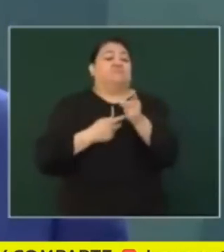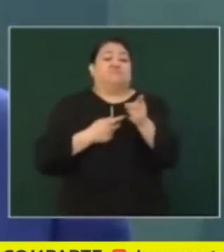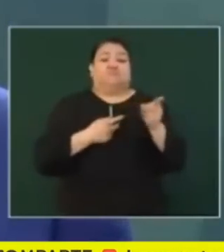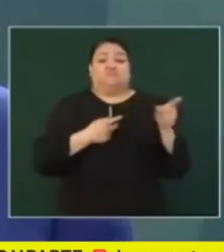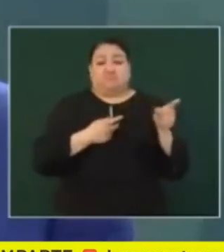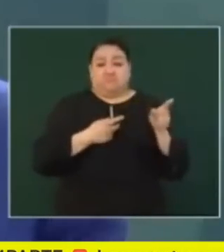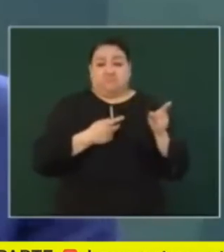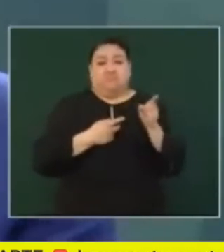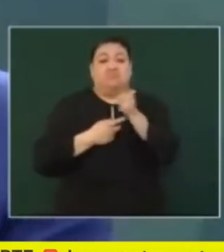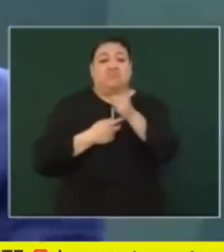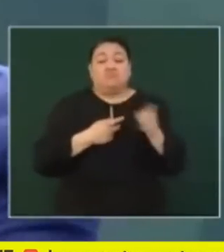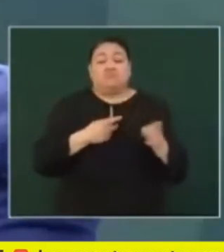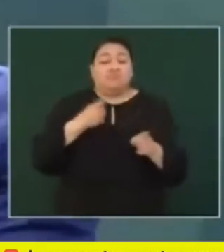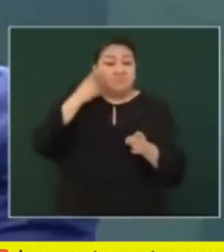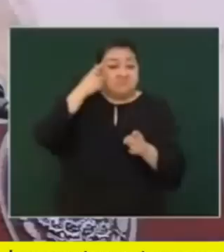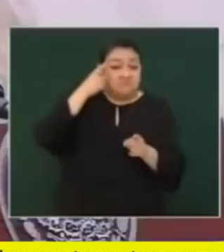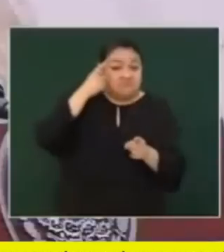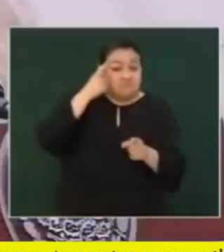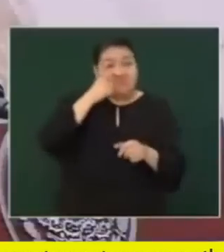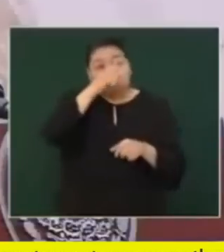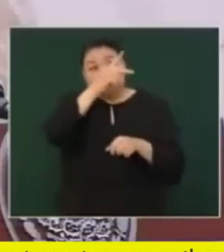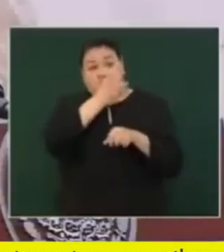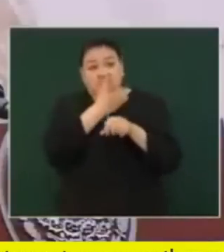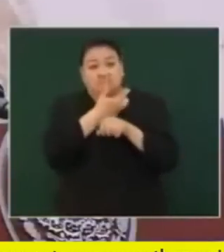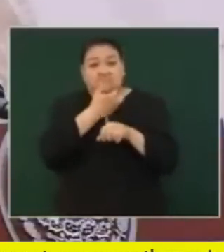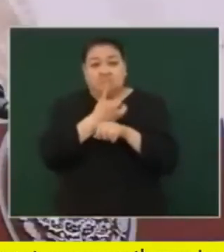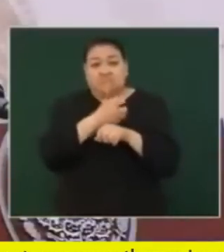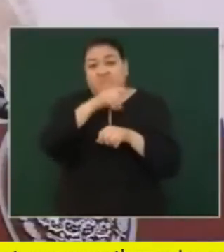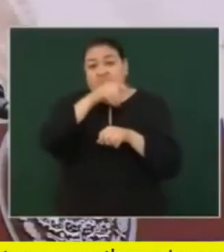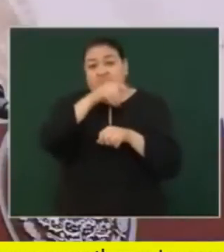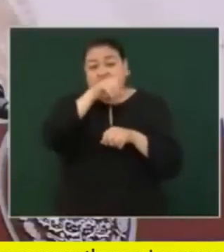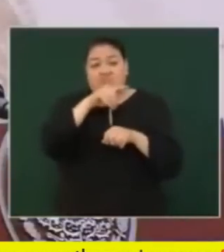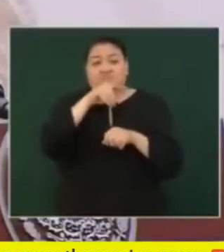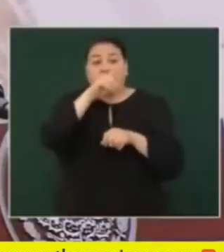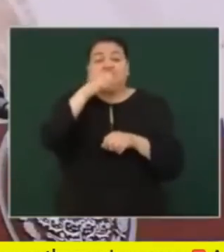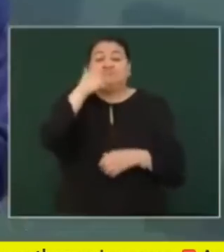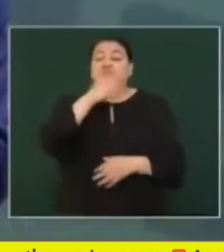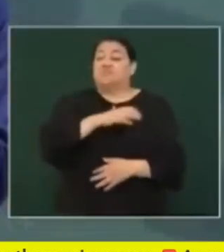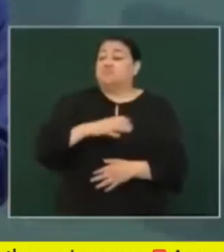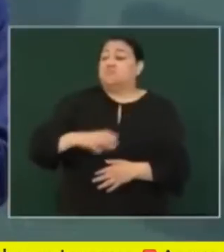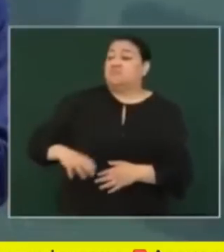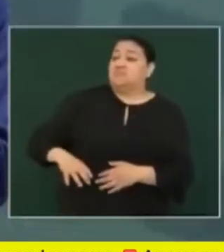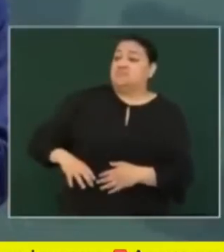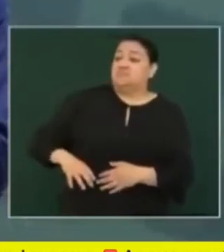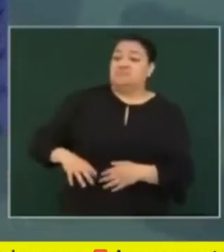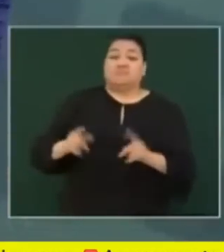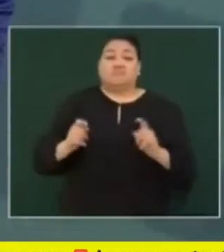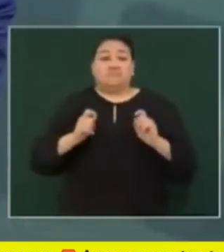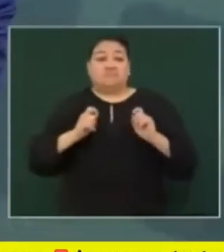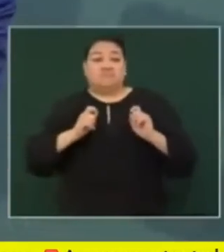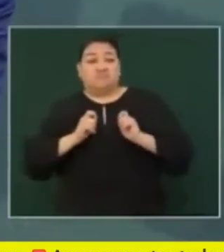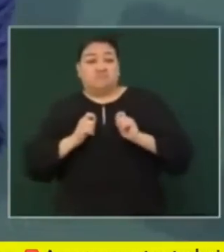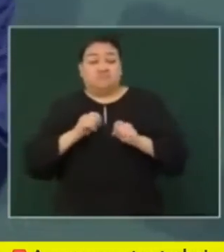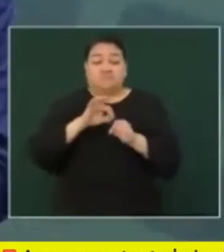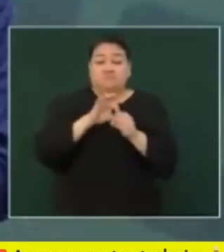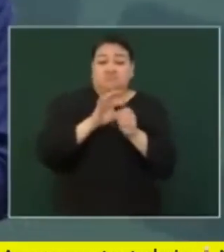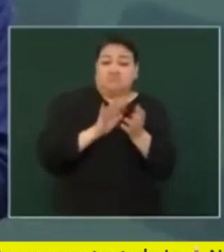que buscan en Estados Unidos ser candidatos y